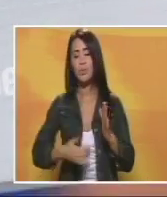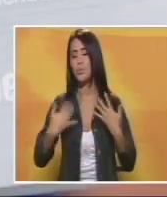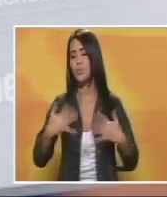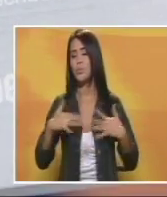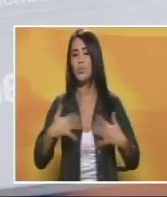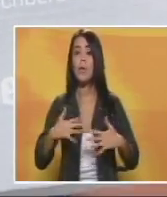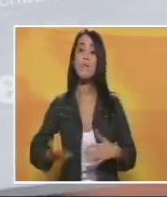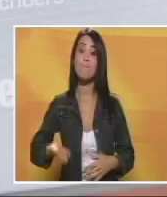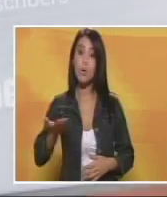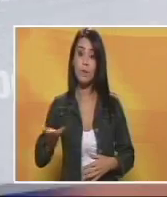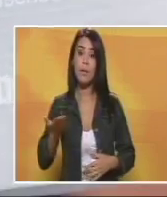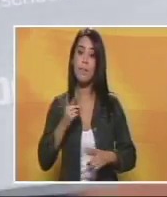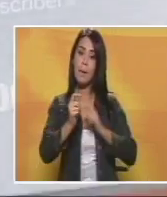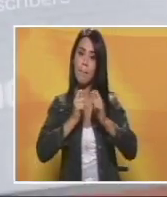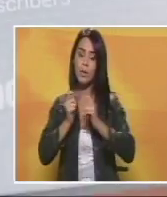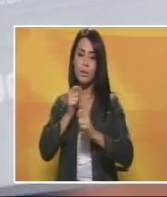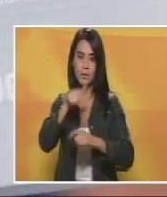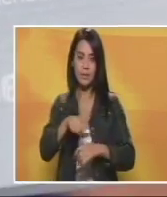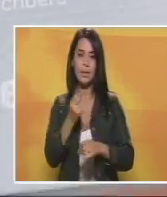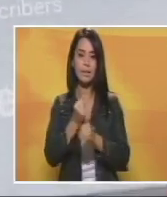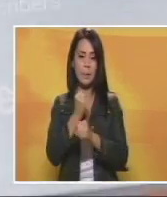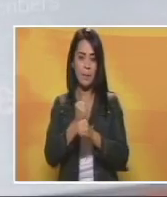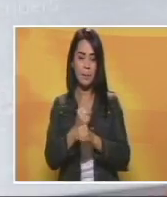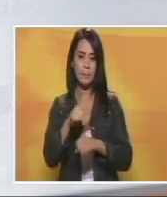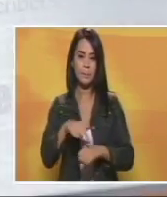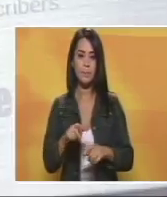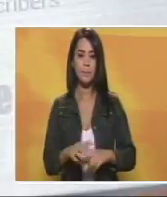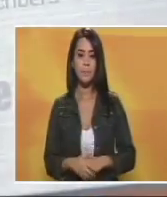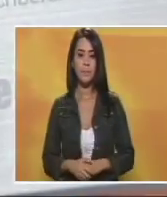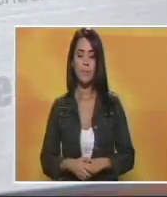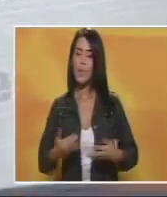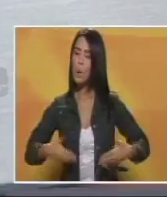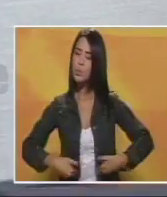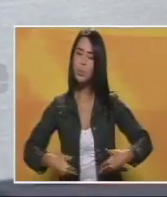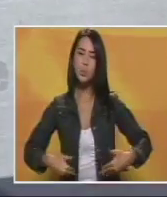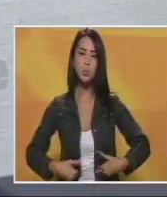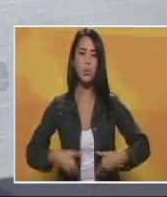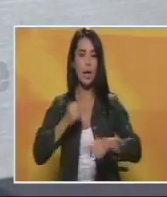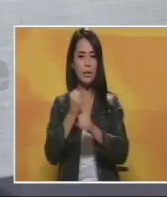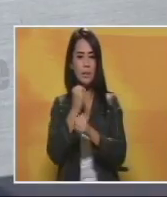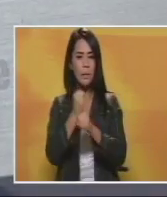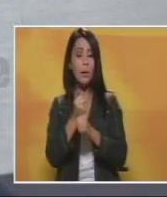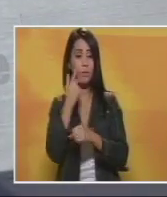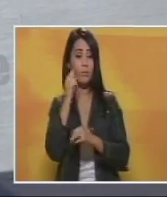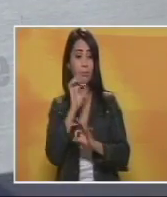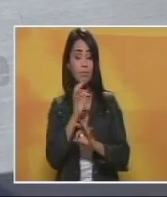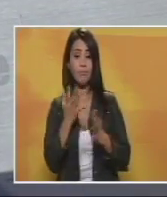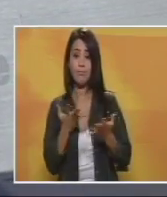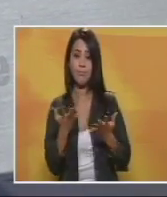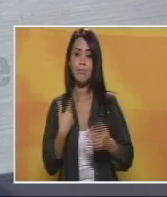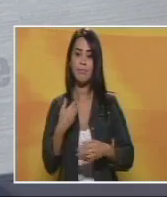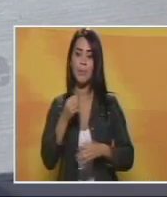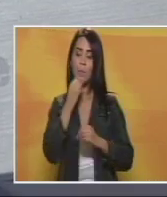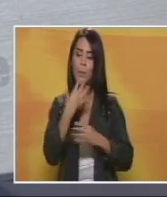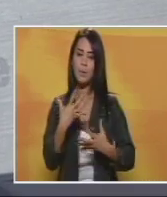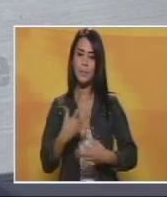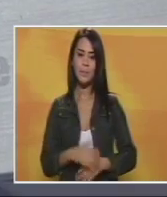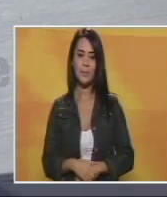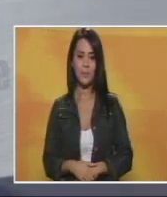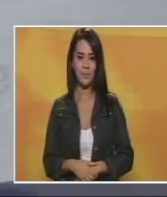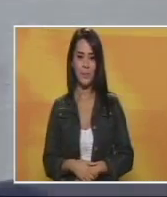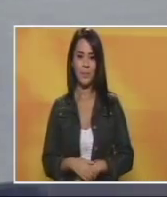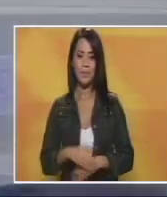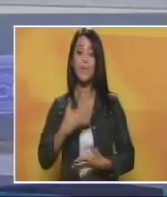los periodistas que hacemos vida en el canal. Además demuestra que todo el esfuerzo y la labor se ve, se está viendo y se está valorando. Así es,